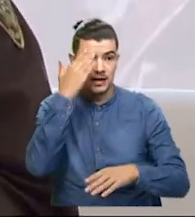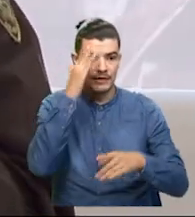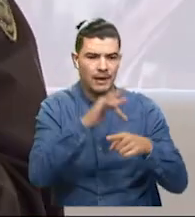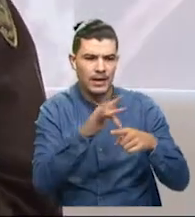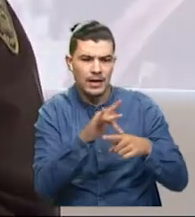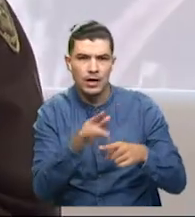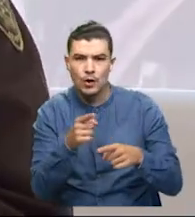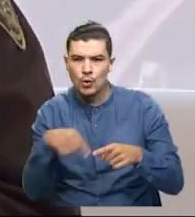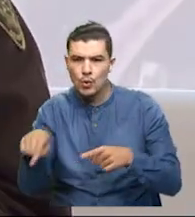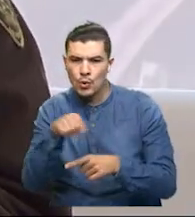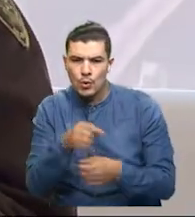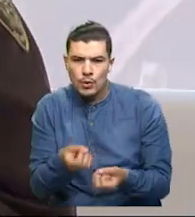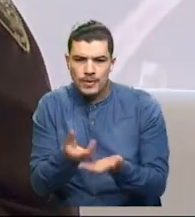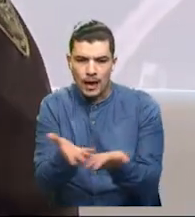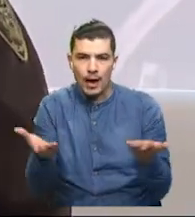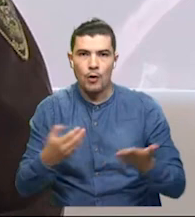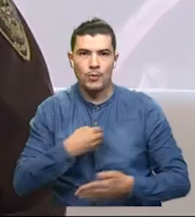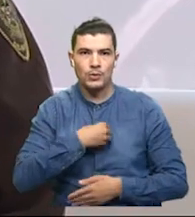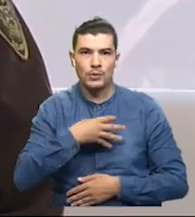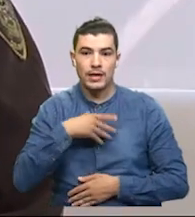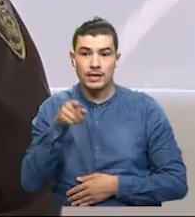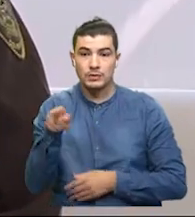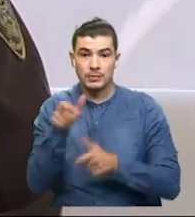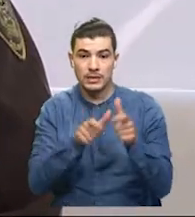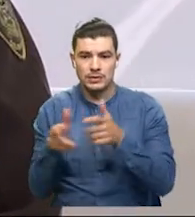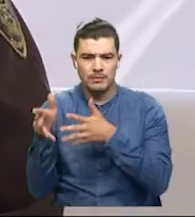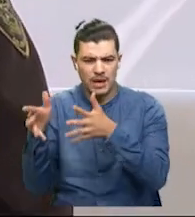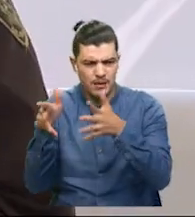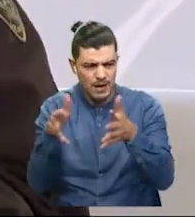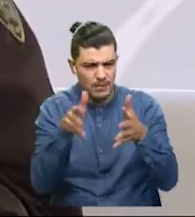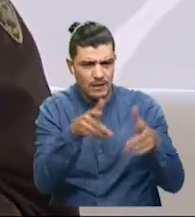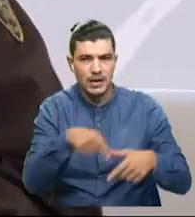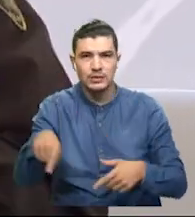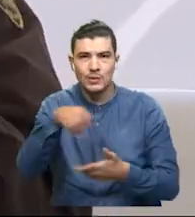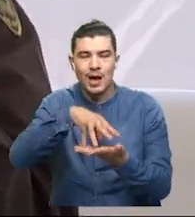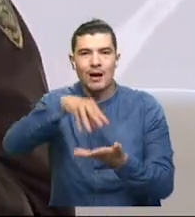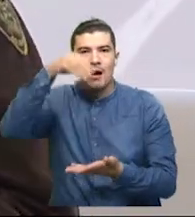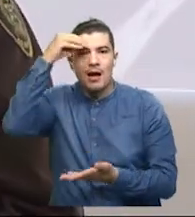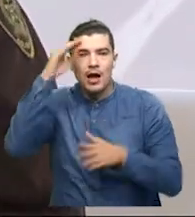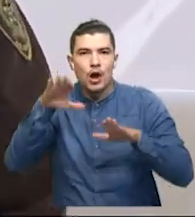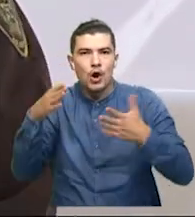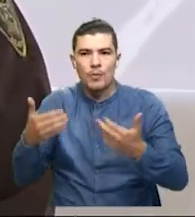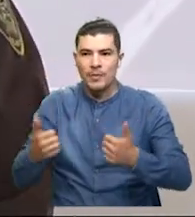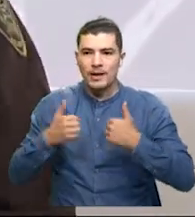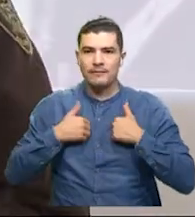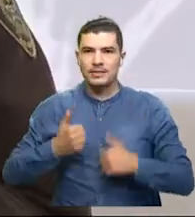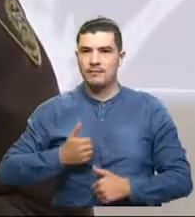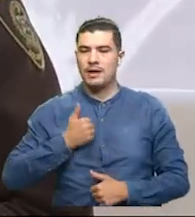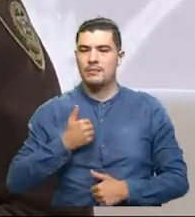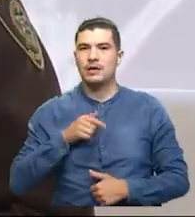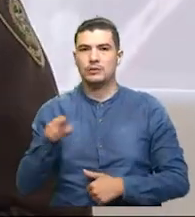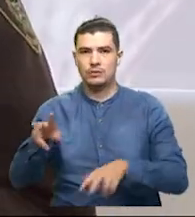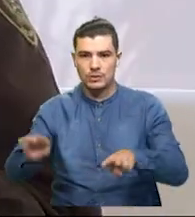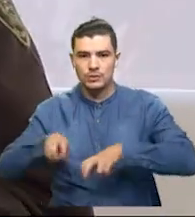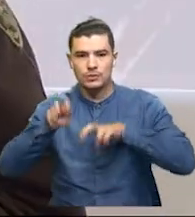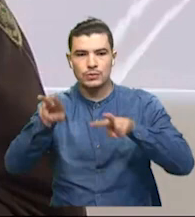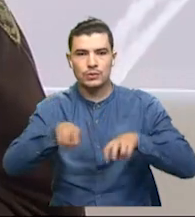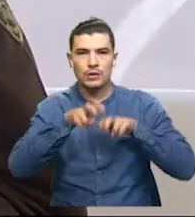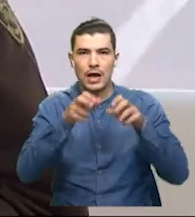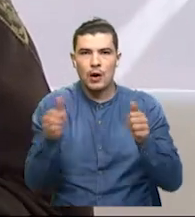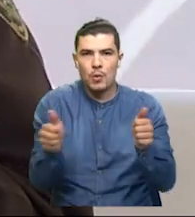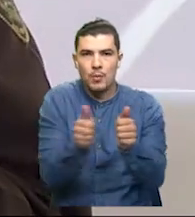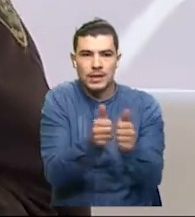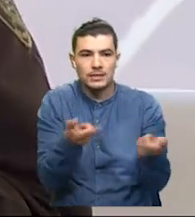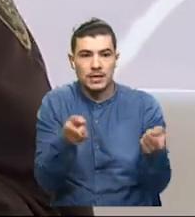oportunidades para enseñarle a la persona que está desarrollando los proyectos productivos cómo beneficiarse aún más y acompañar,